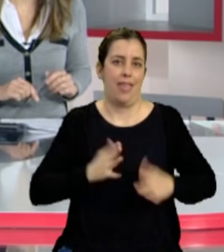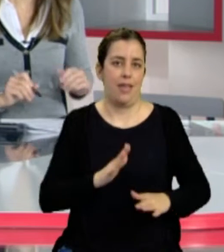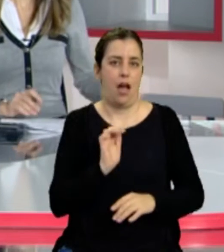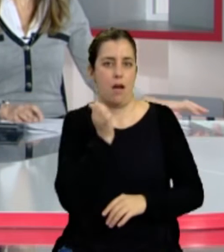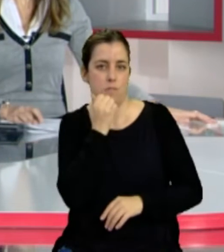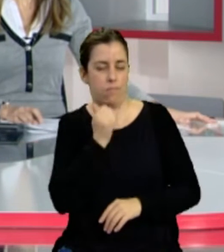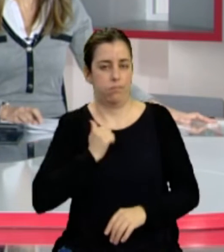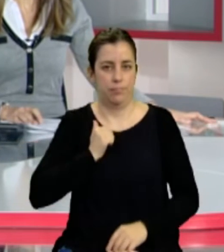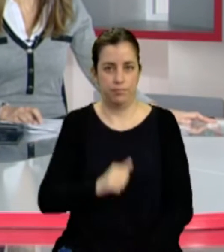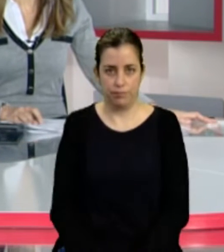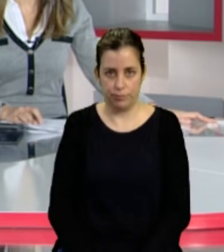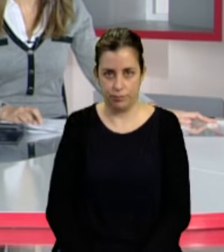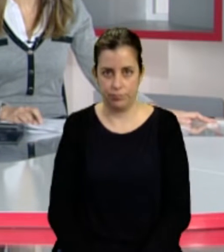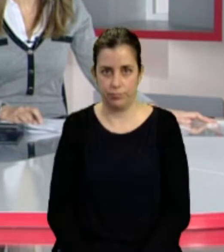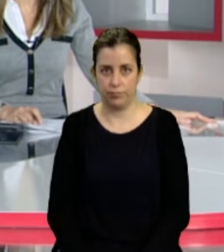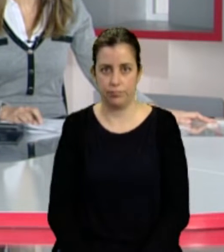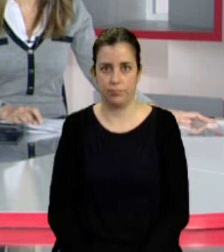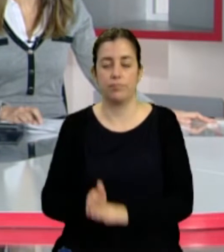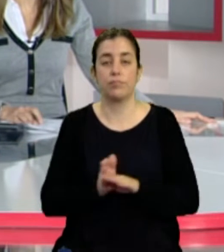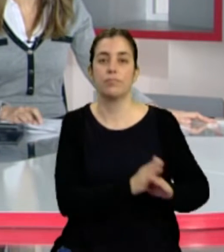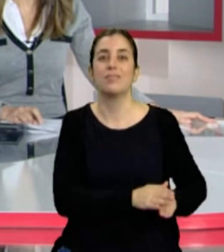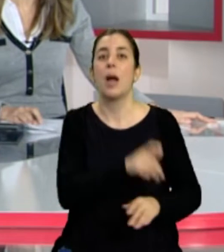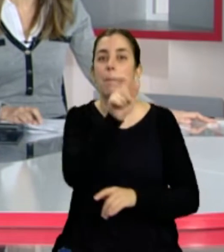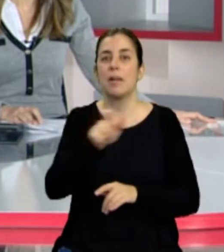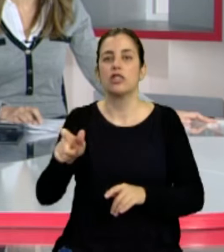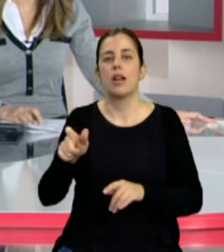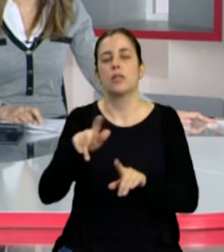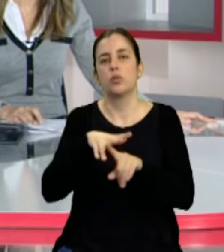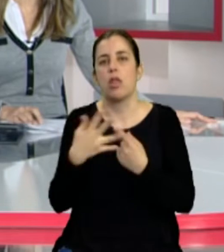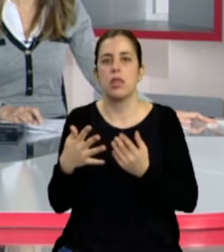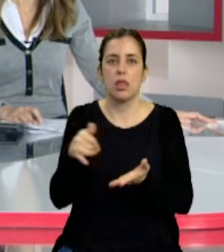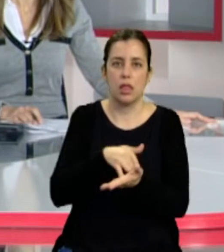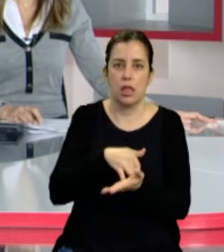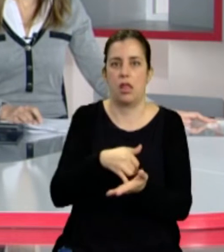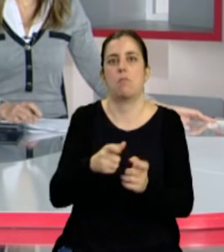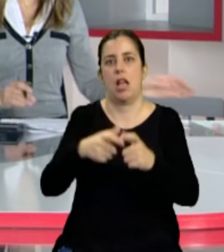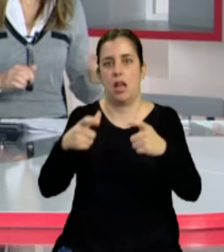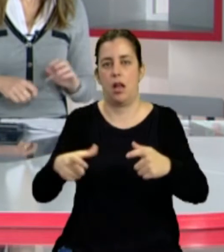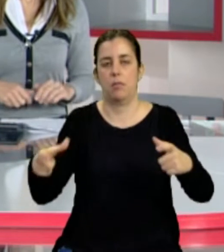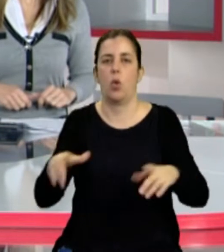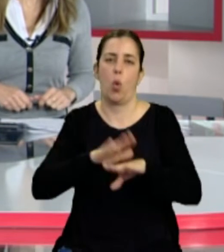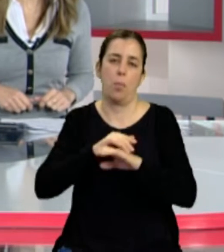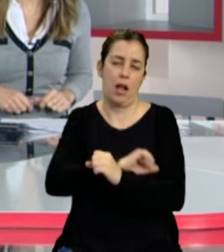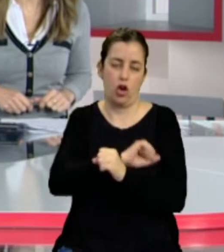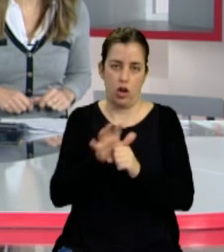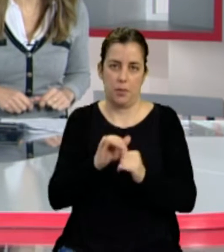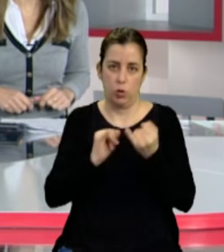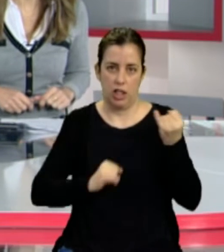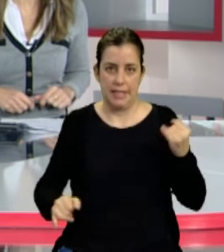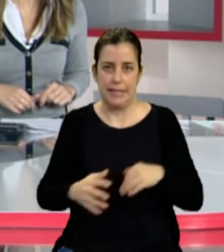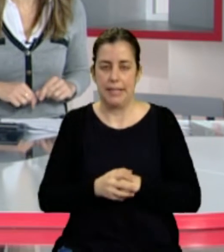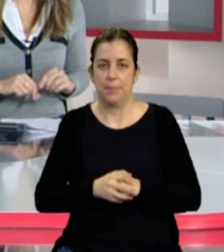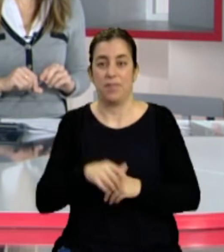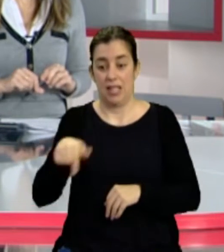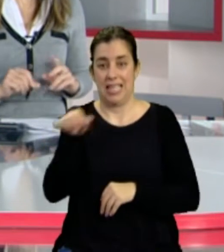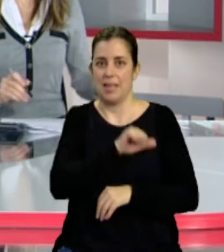Bueno, hay más cosas. Las personas en riesgo de exclusión social siguen creciendo por el impacto de la crisis provocada por el coronavirus. Nos adentramos en la semana de la